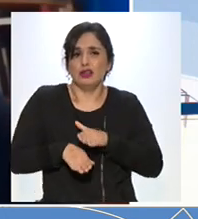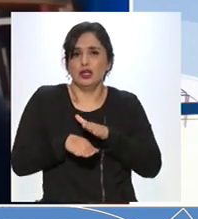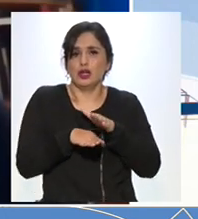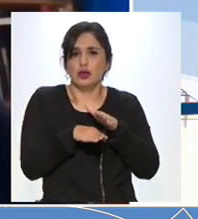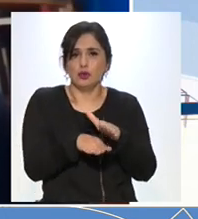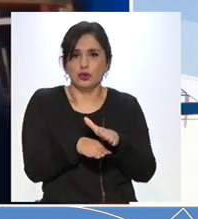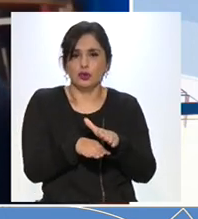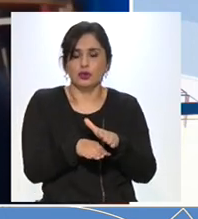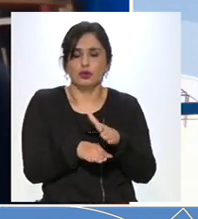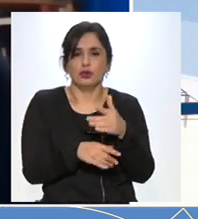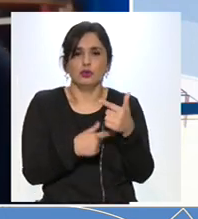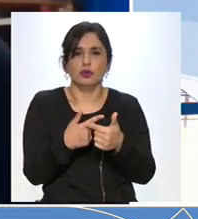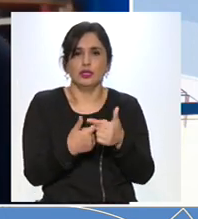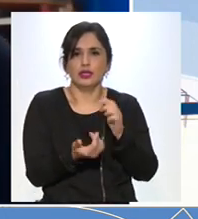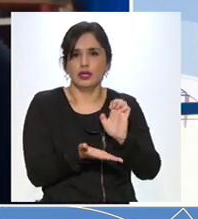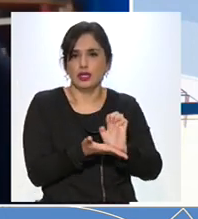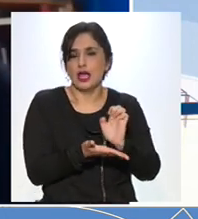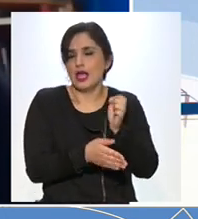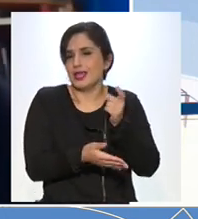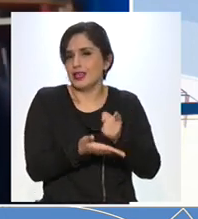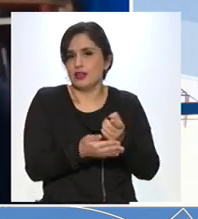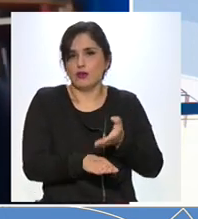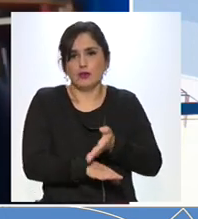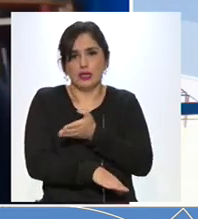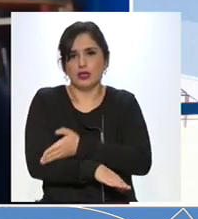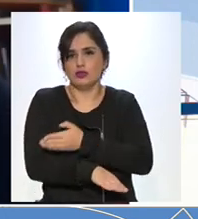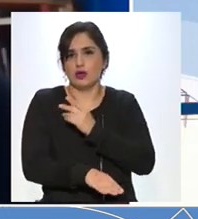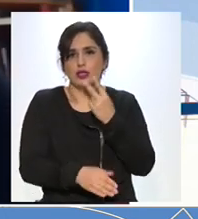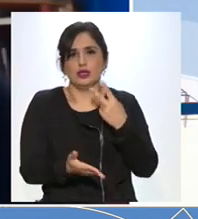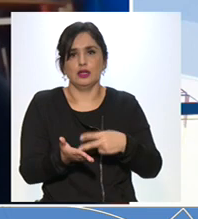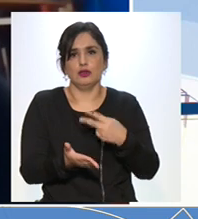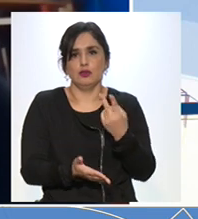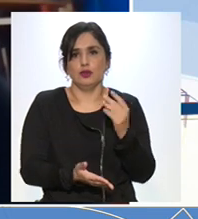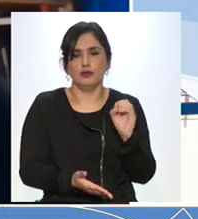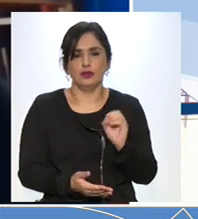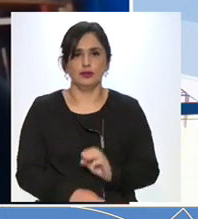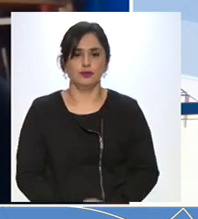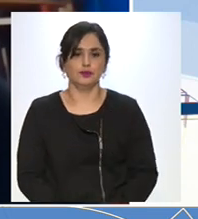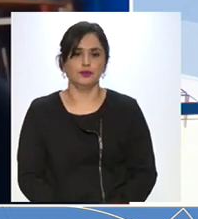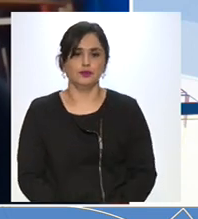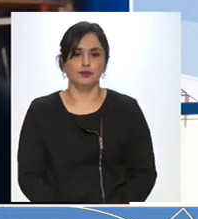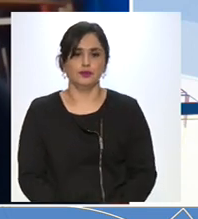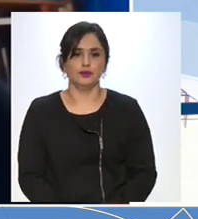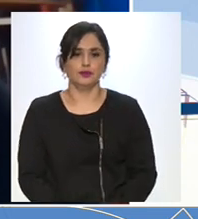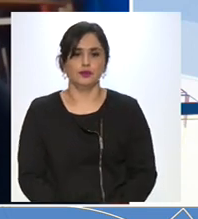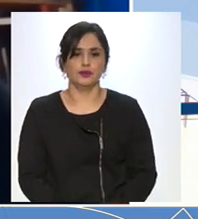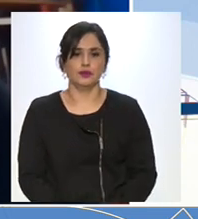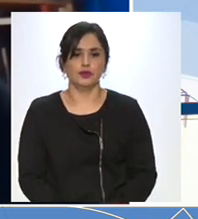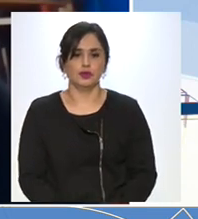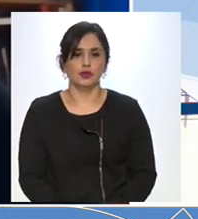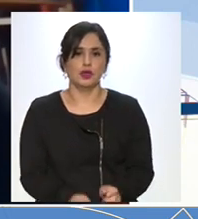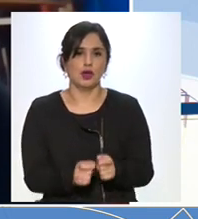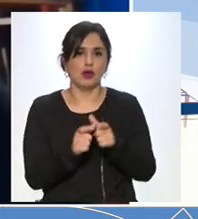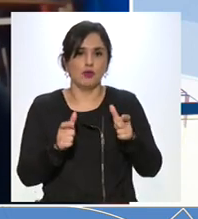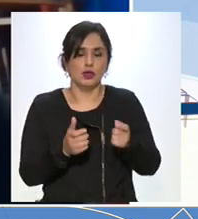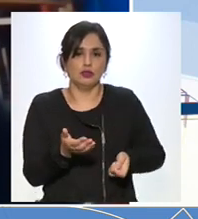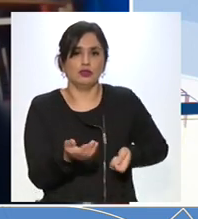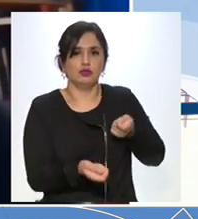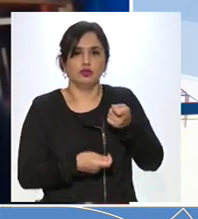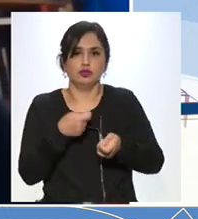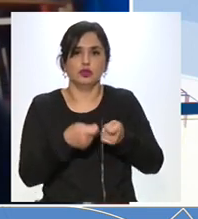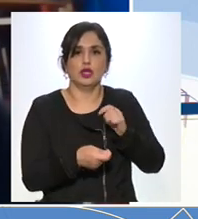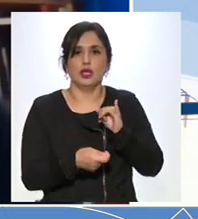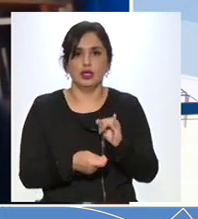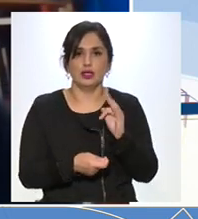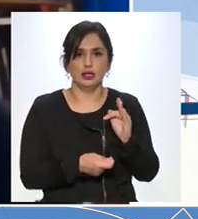expansiva, que debió haber implementado el 2020. Si alguien no tiene los datos, el incremento de recursos IFE el año